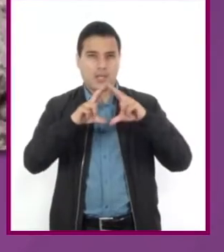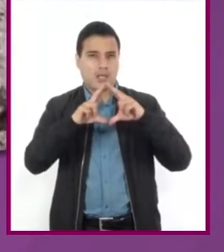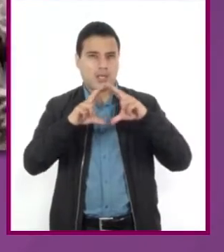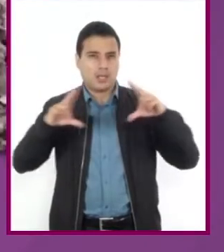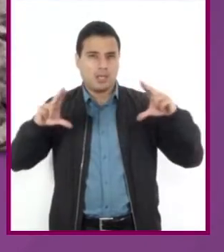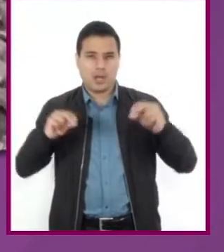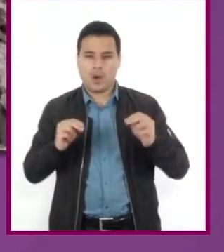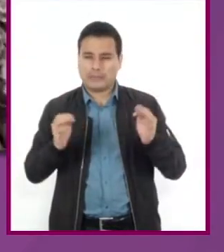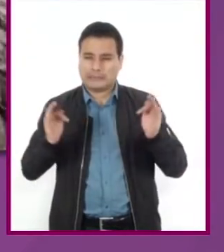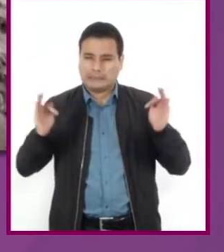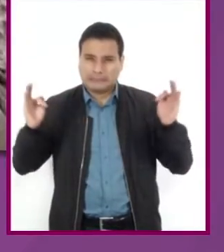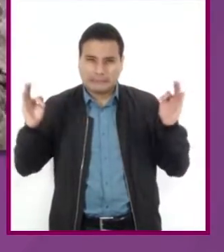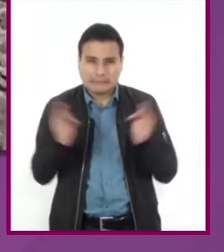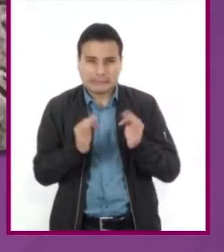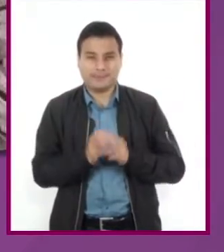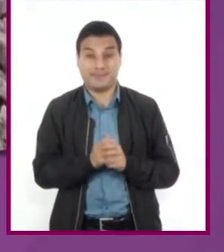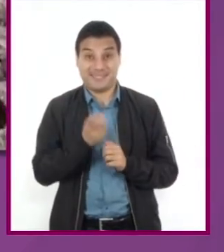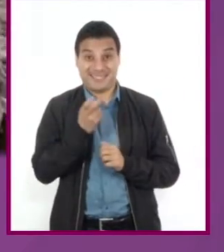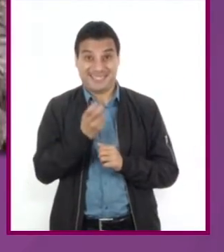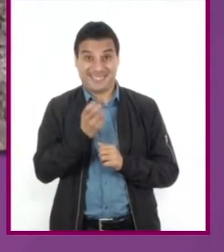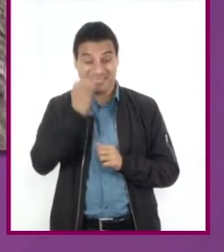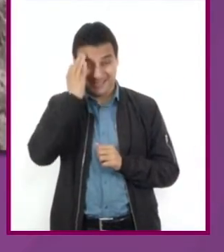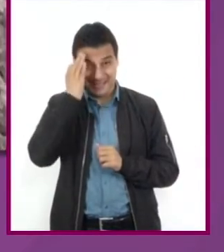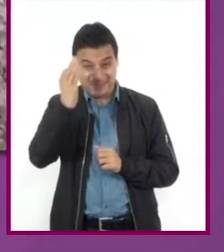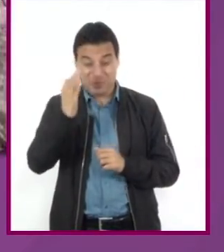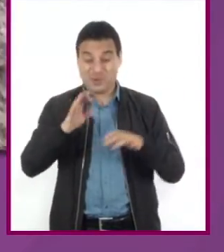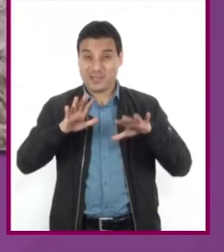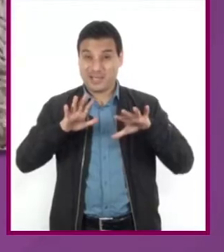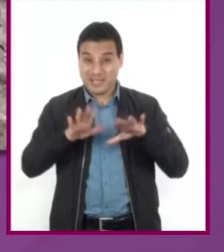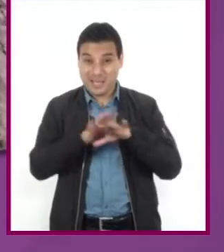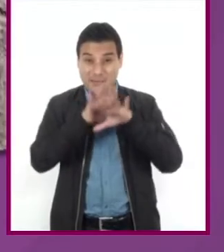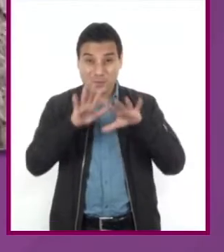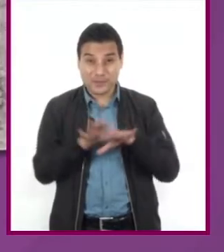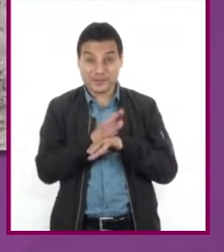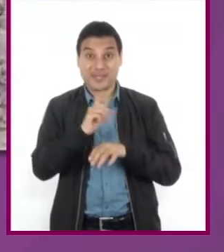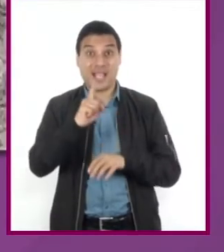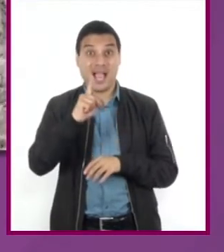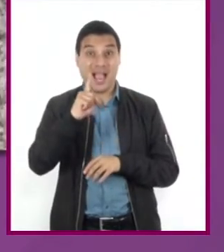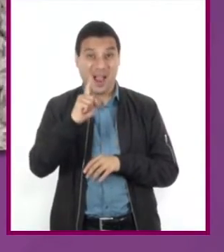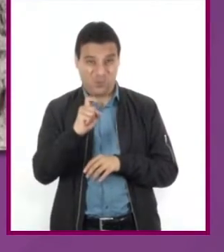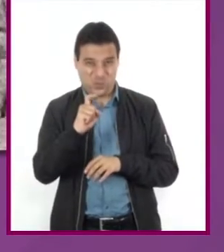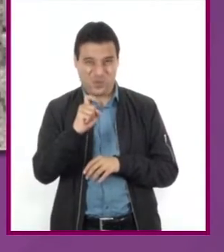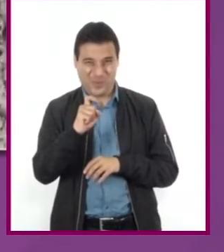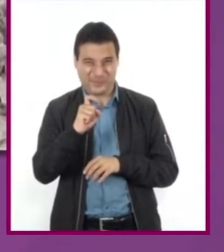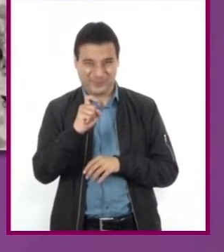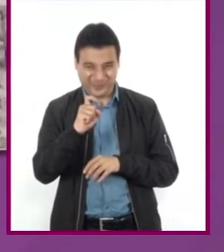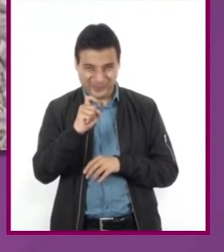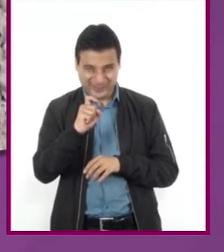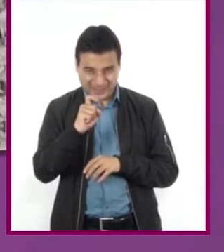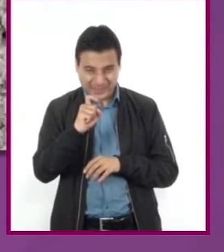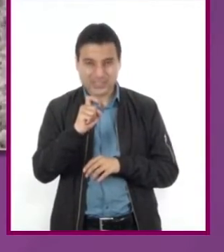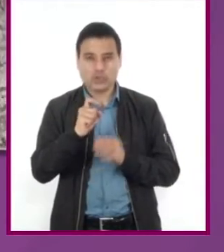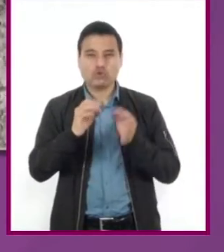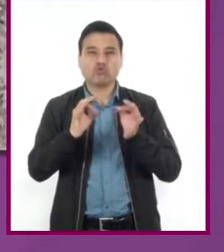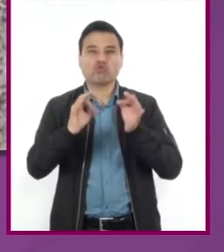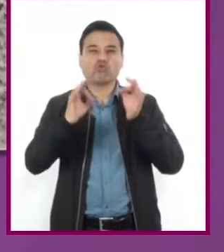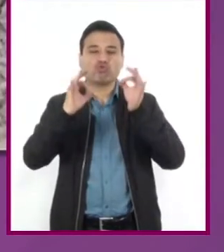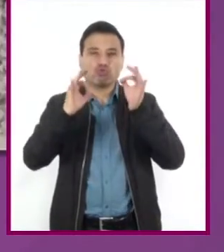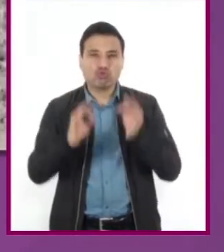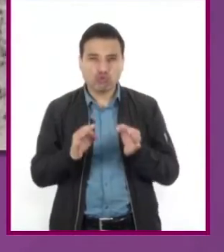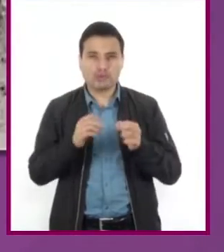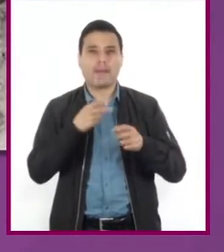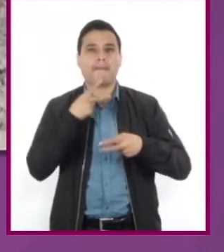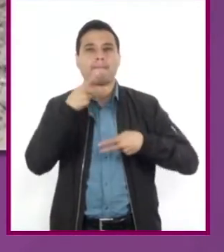Estos cambios climáticos ocasionaron que mucha del agua de todo el mundo se concentrara en los polos y en las